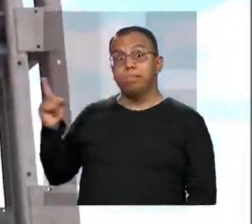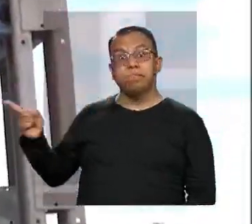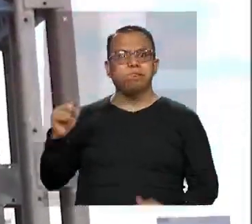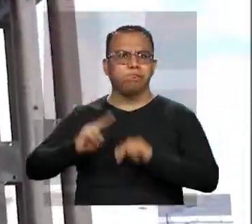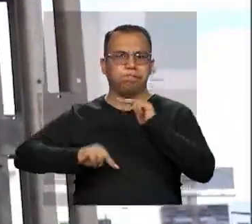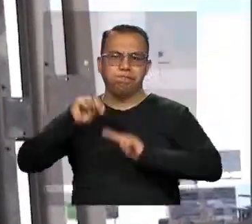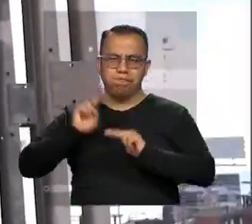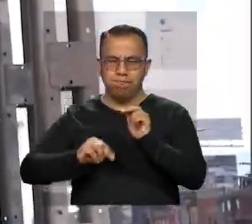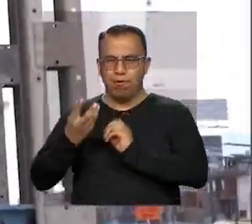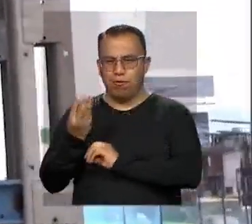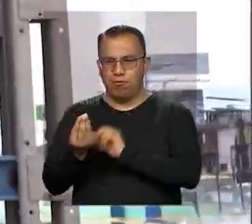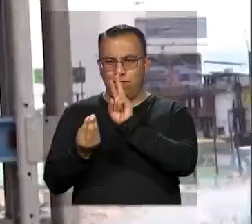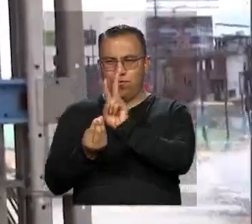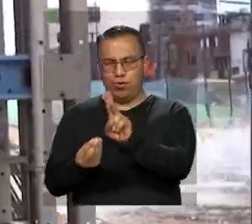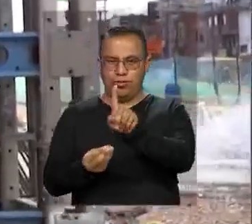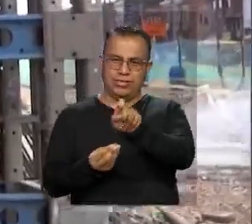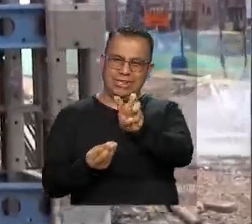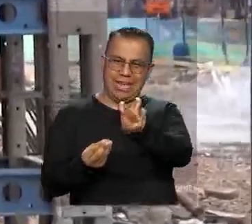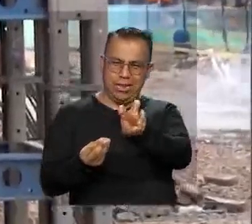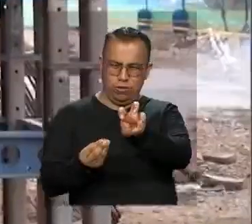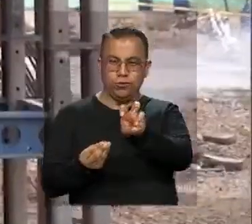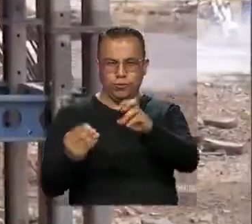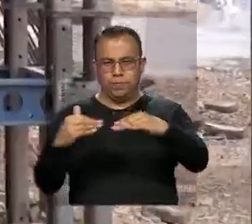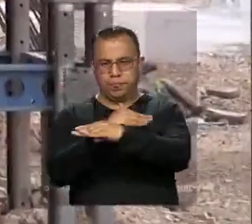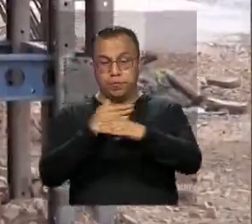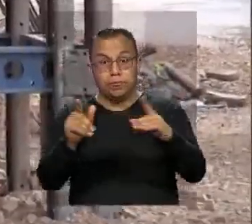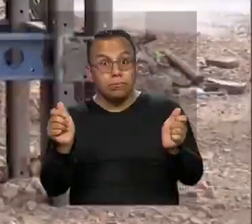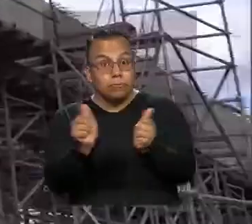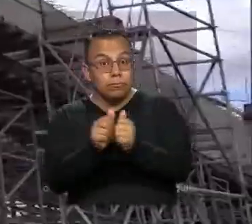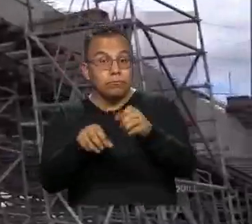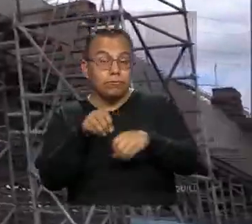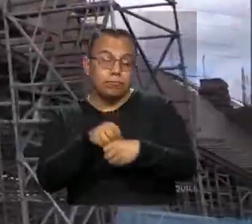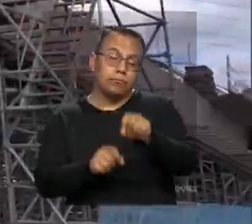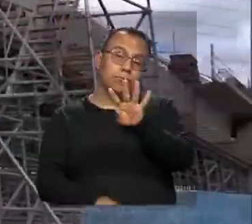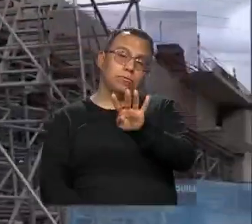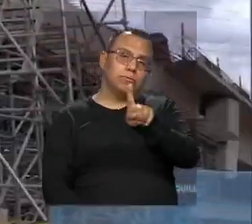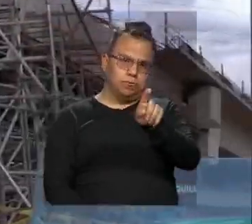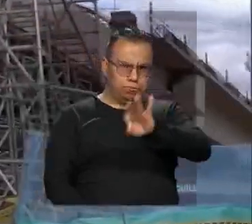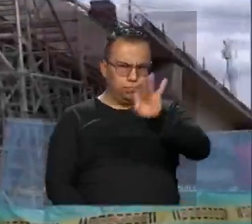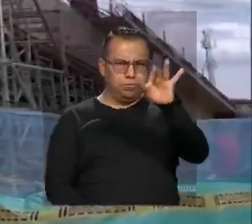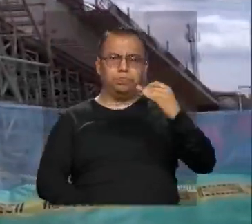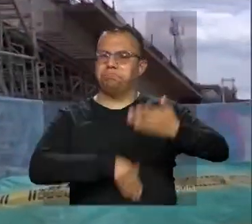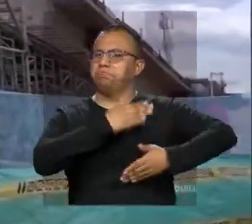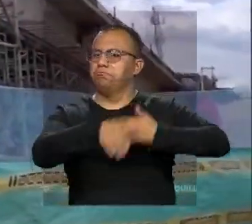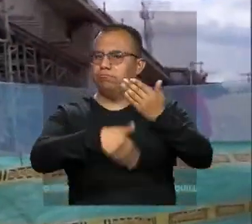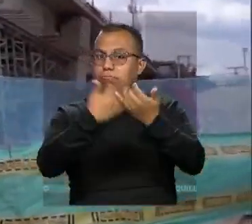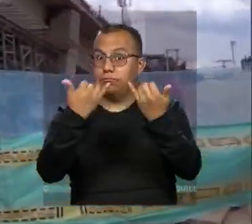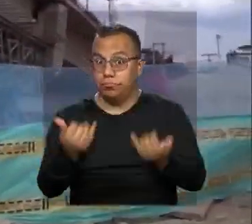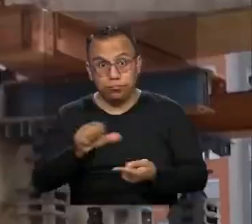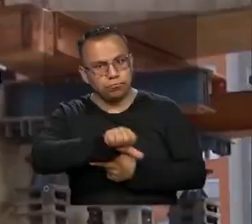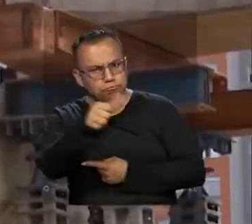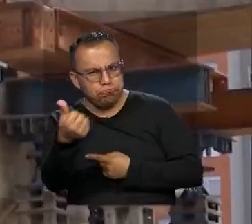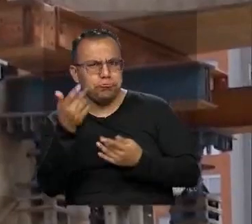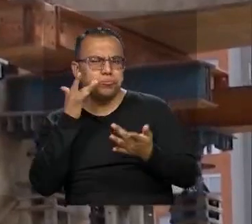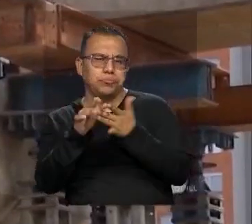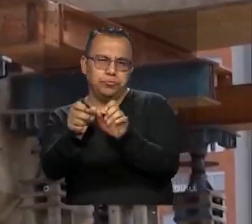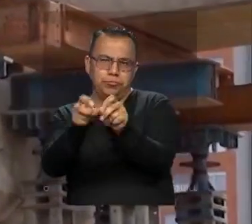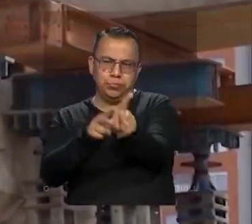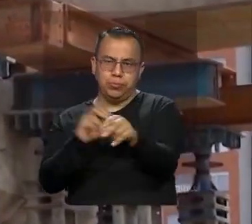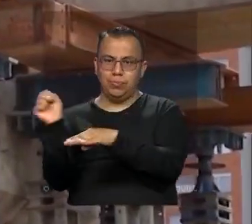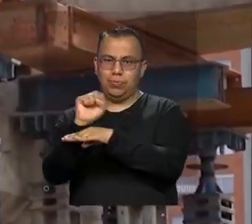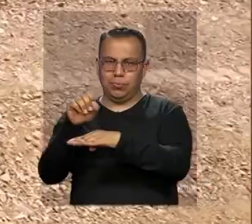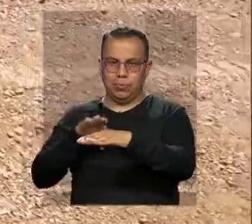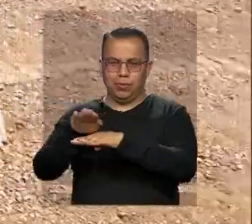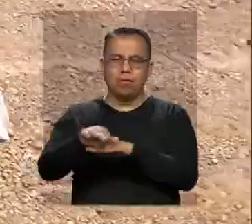ejecuta el grupo 2 de la avenida 68, el cual cuenta con un 41% de avance y tendrá otro puente vehicular. Ahí en la